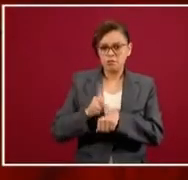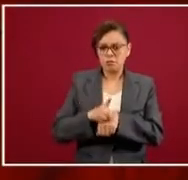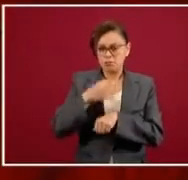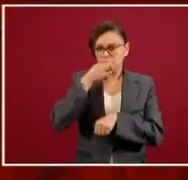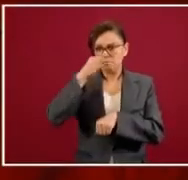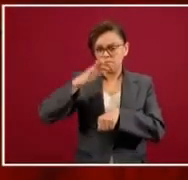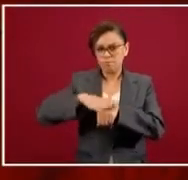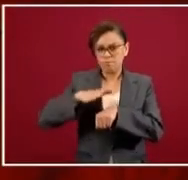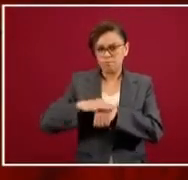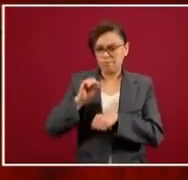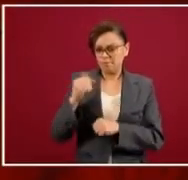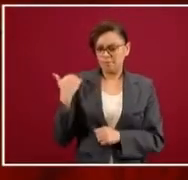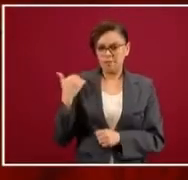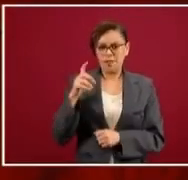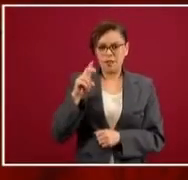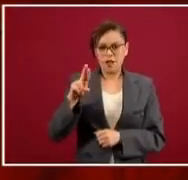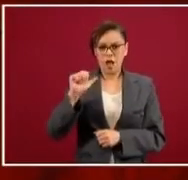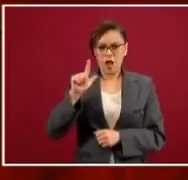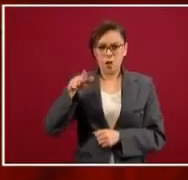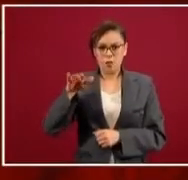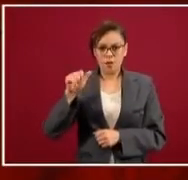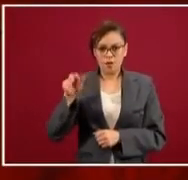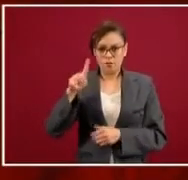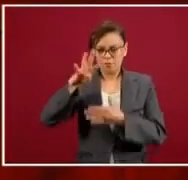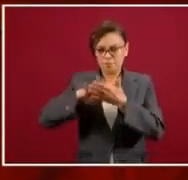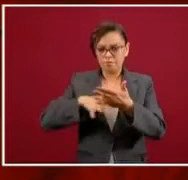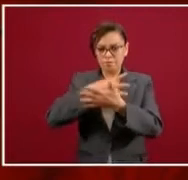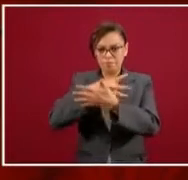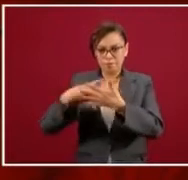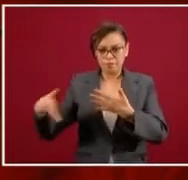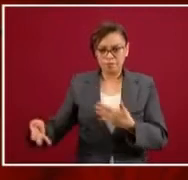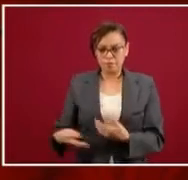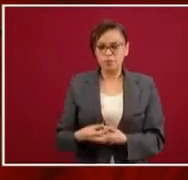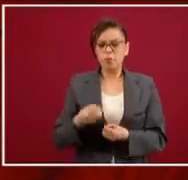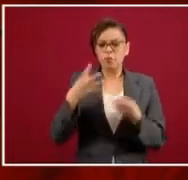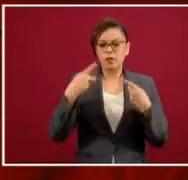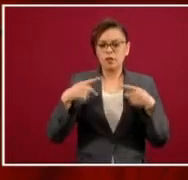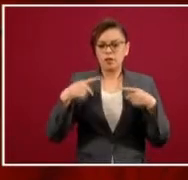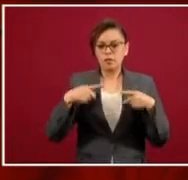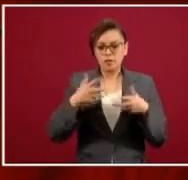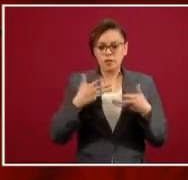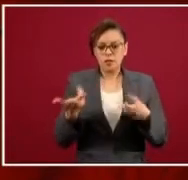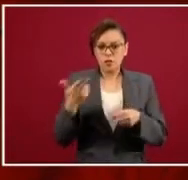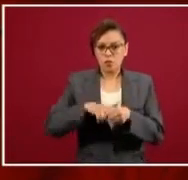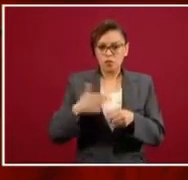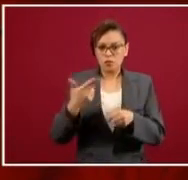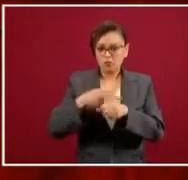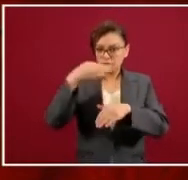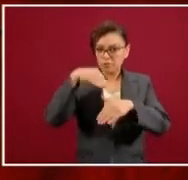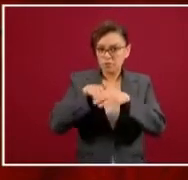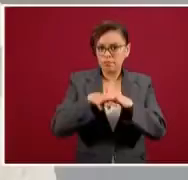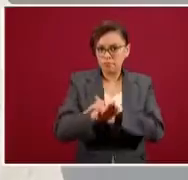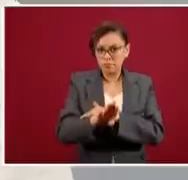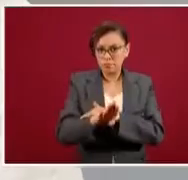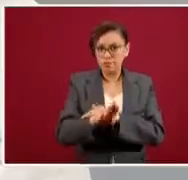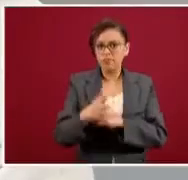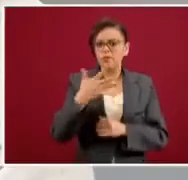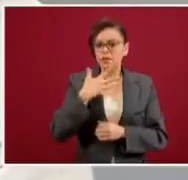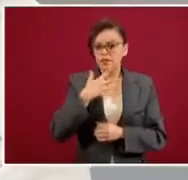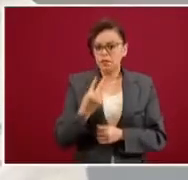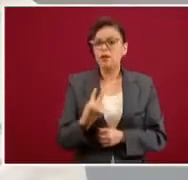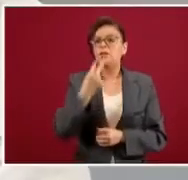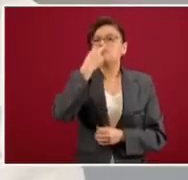informar el doctor Alomía y lo informamos todos los días en la distribución de personas que están hospitalizadas, que están